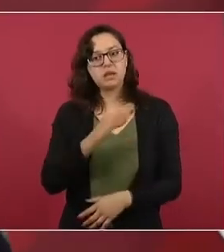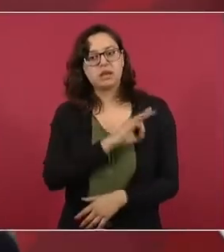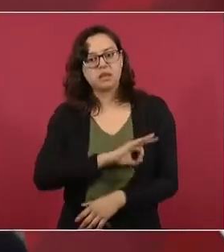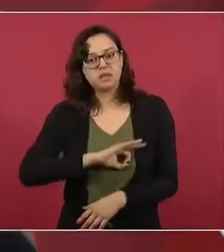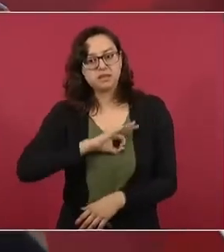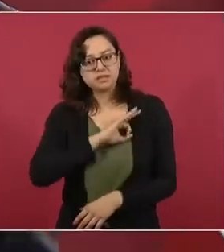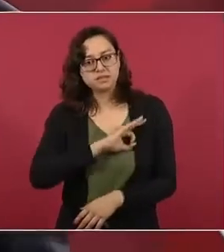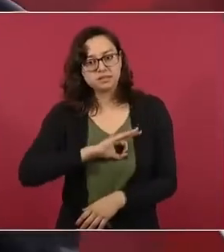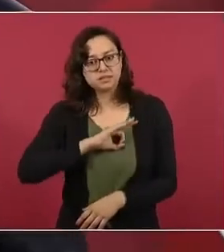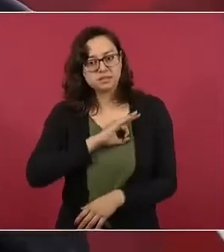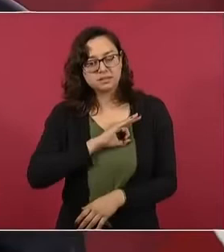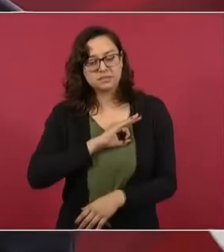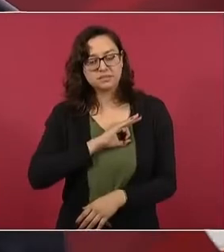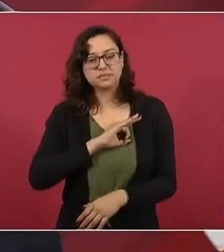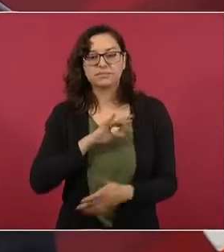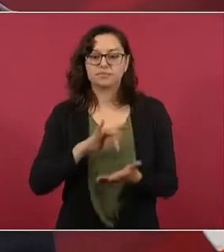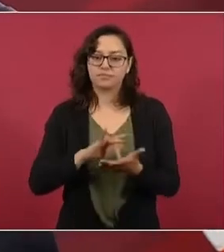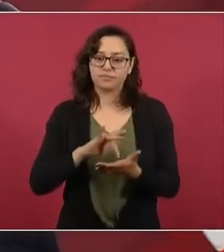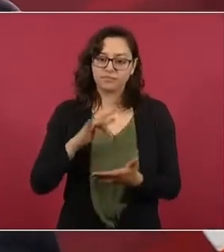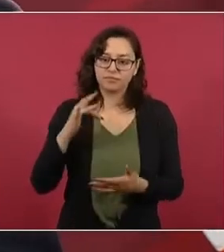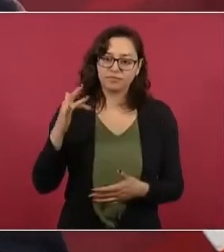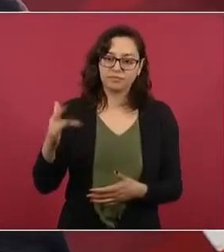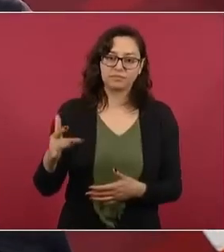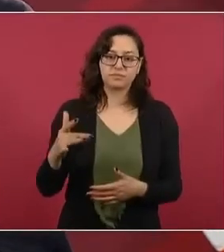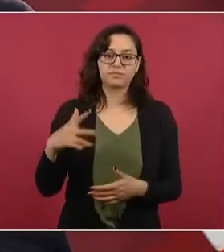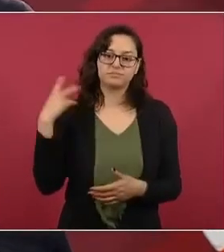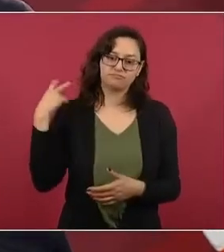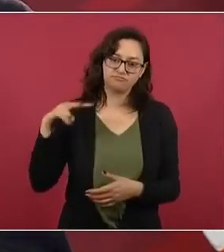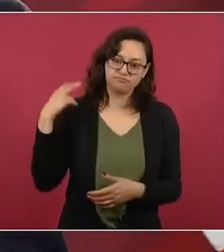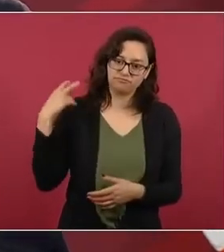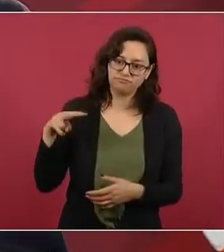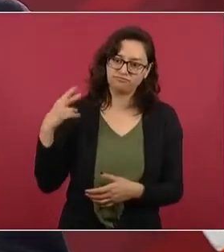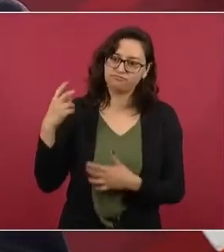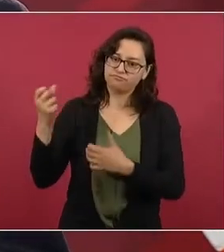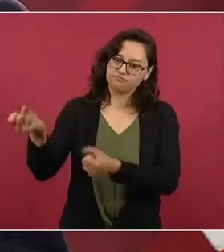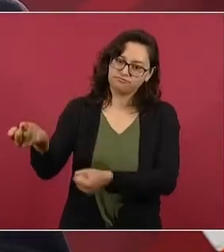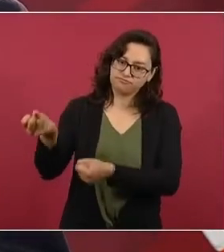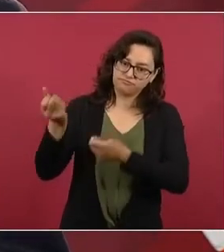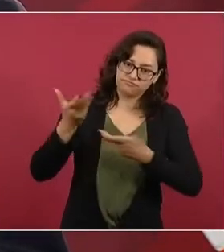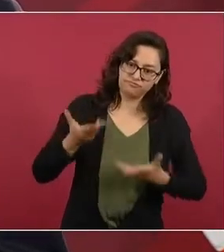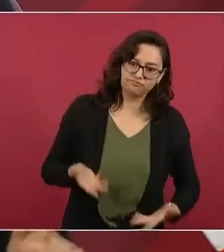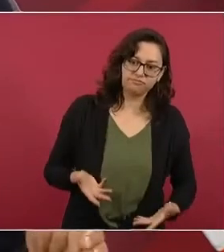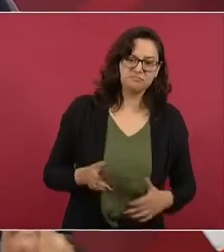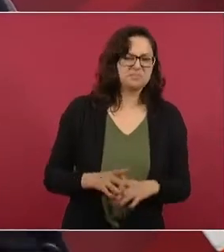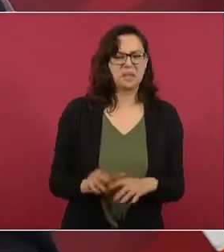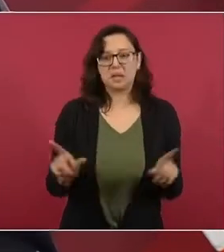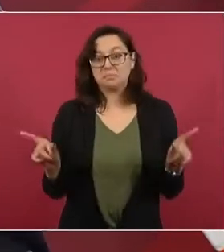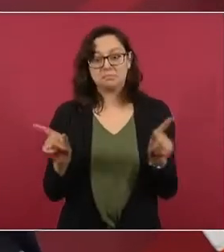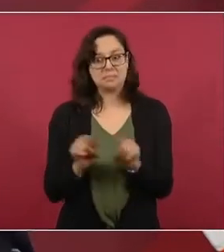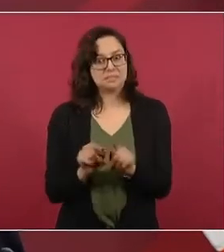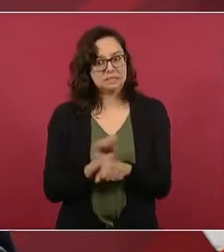felicidades y gracias al pueblo de Veracruz. Muchas gracias. Así.